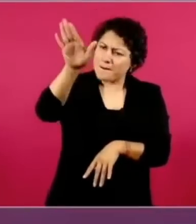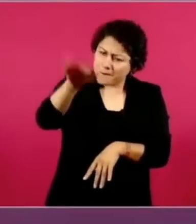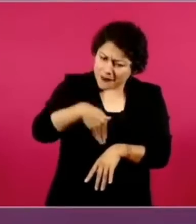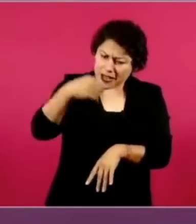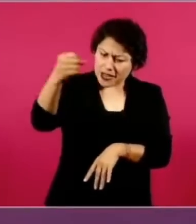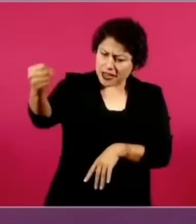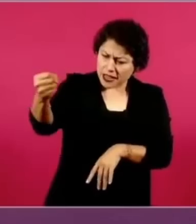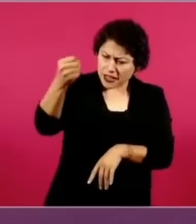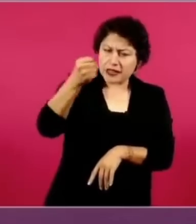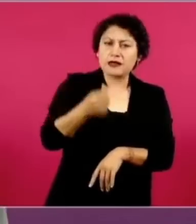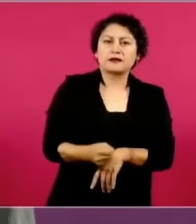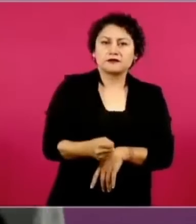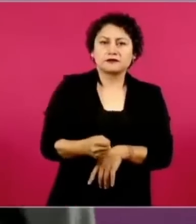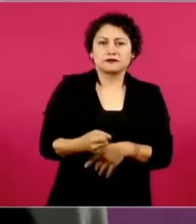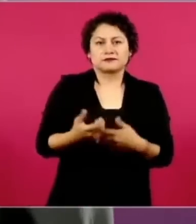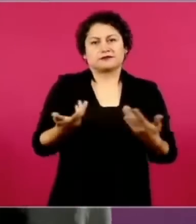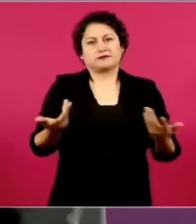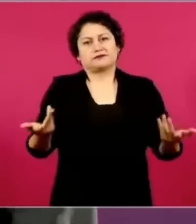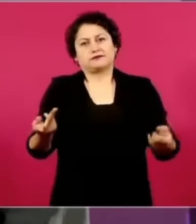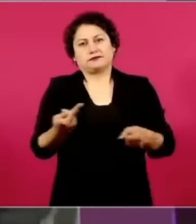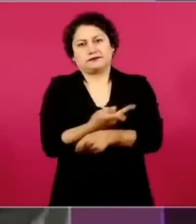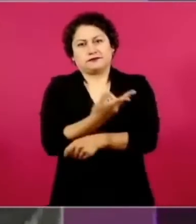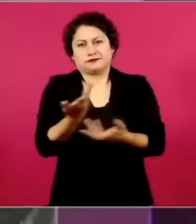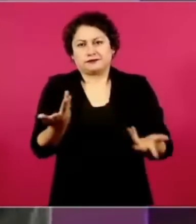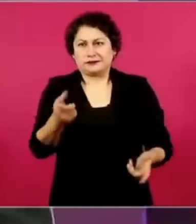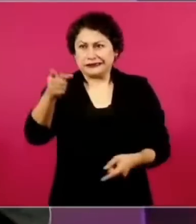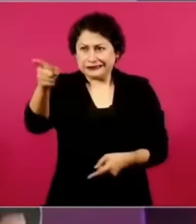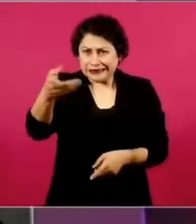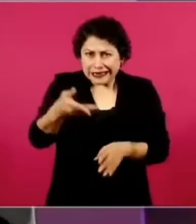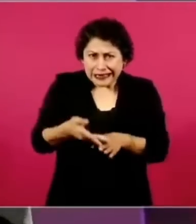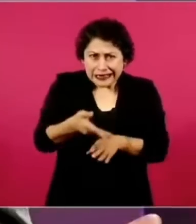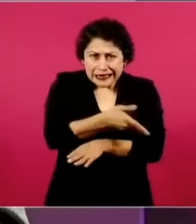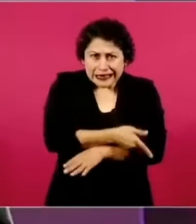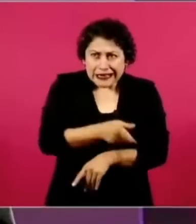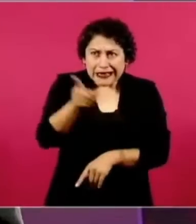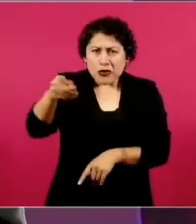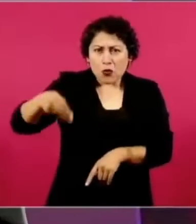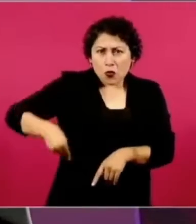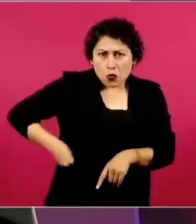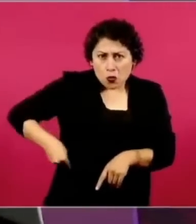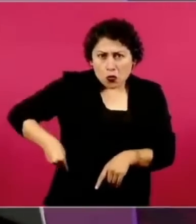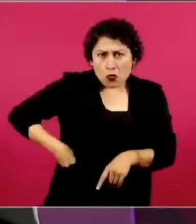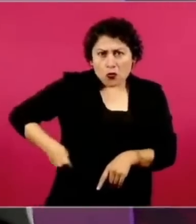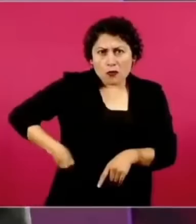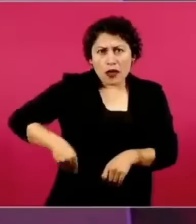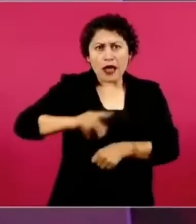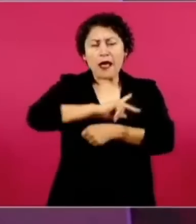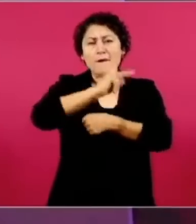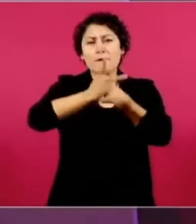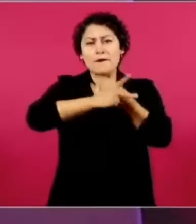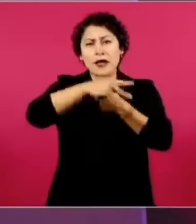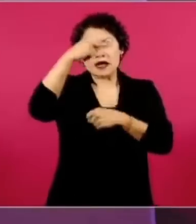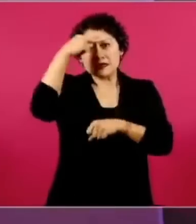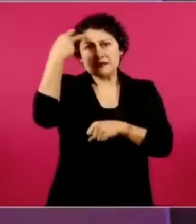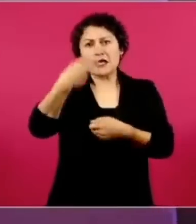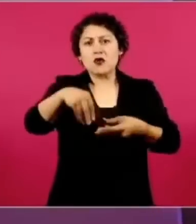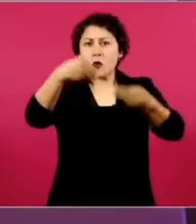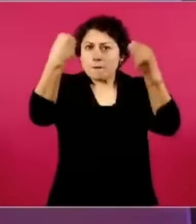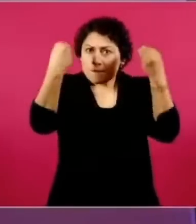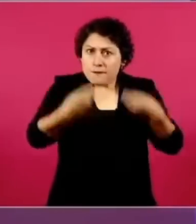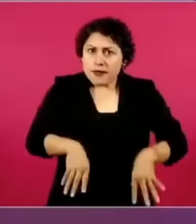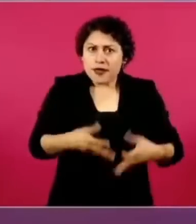del daño causado, imagínense cómo quedó nuestro país. Sí, en